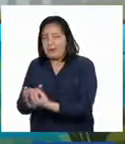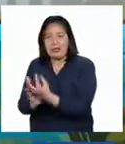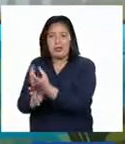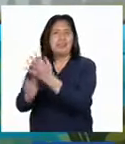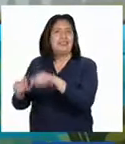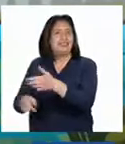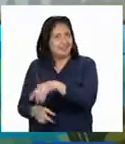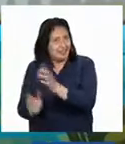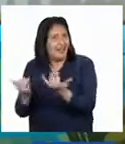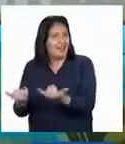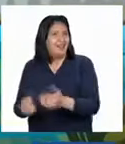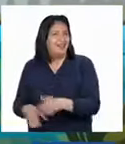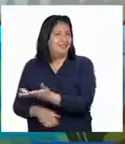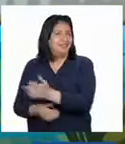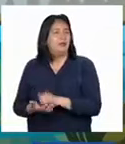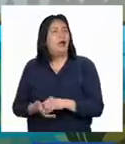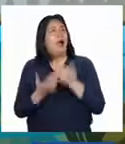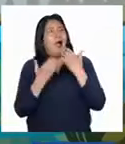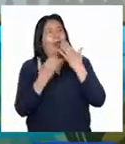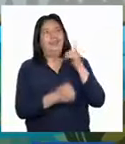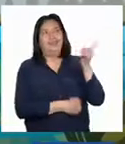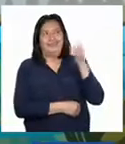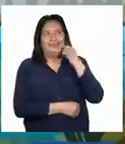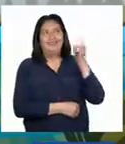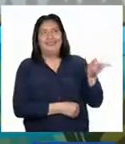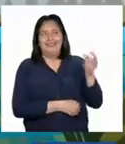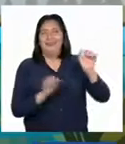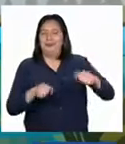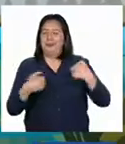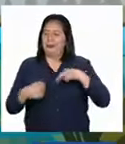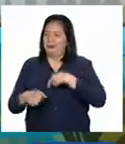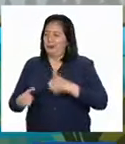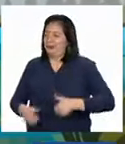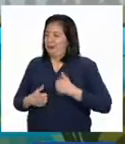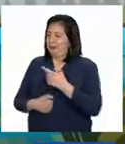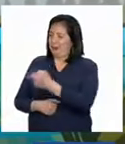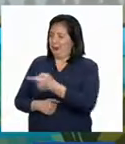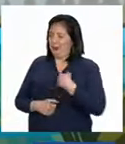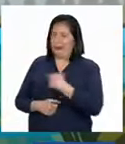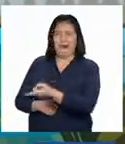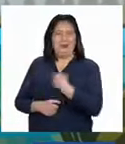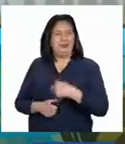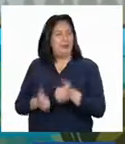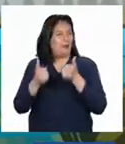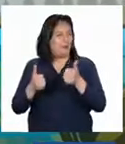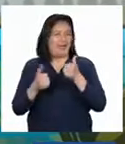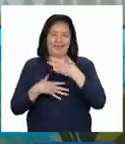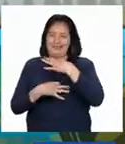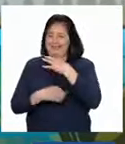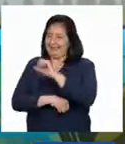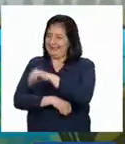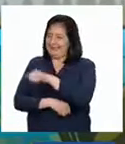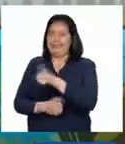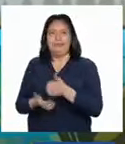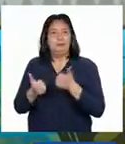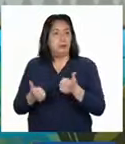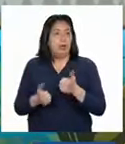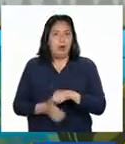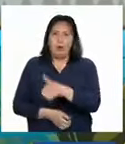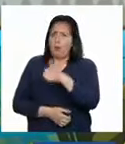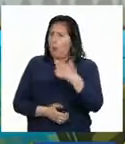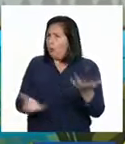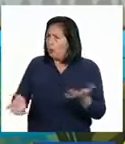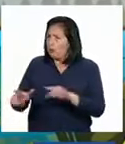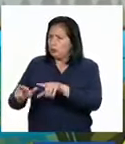plantitas que vivían alrededor. Gracias a él, estamos aquí tú y yo. ¡Qué interesante! ¿Y hay algún